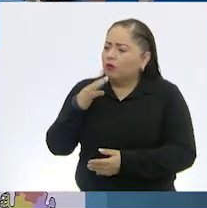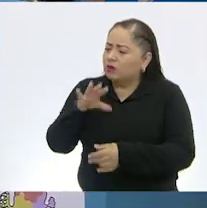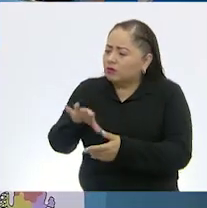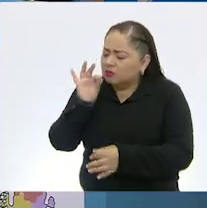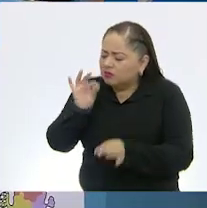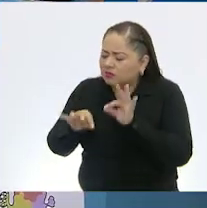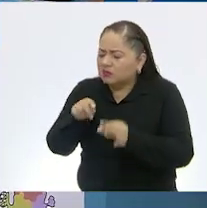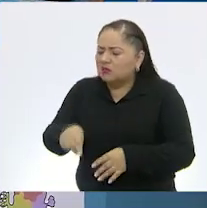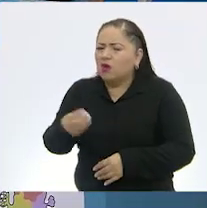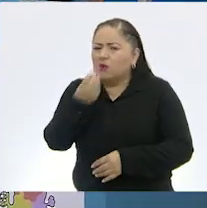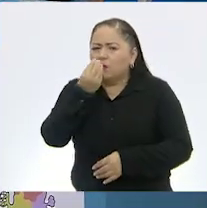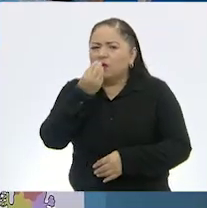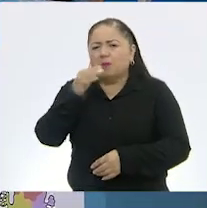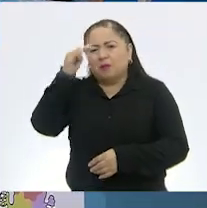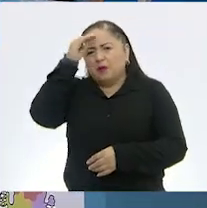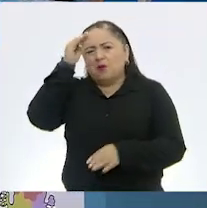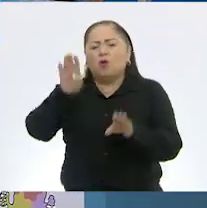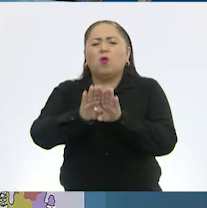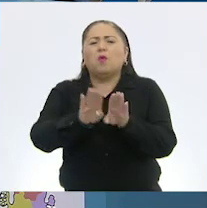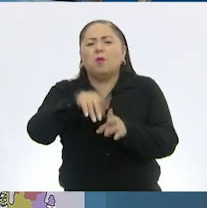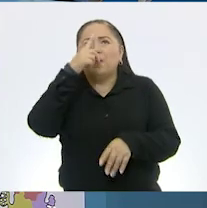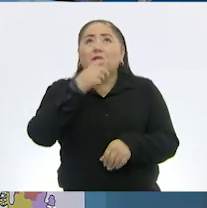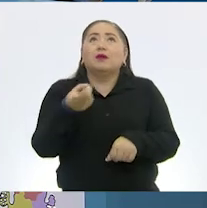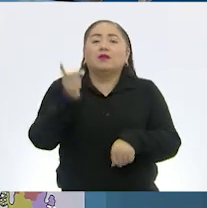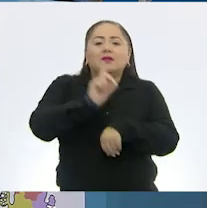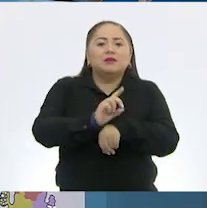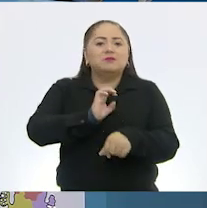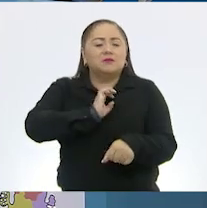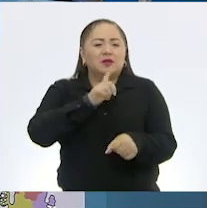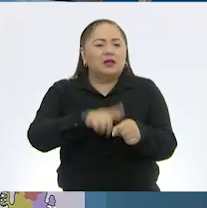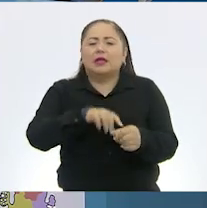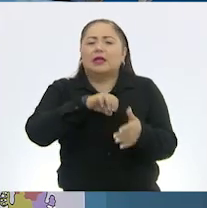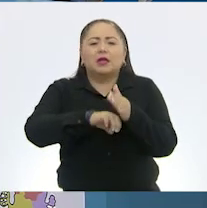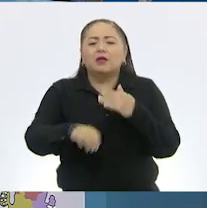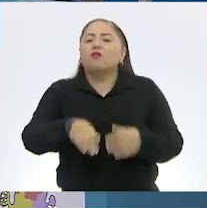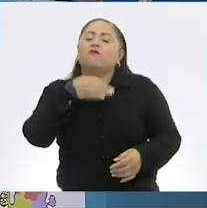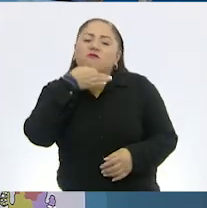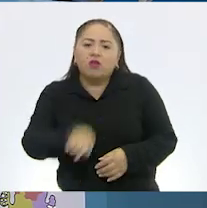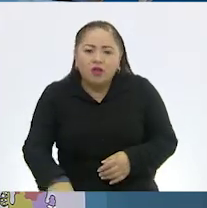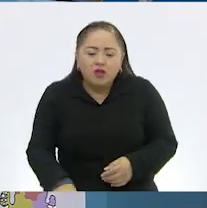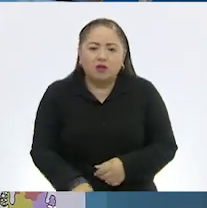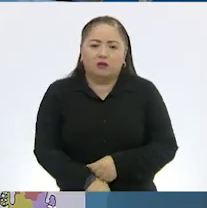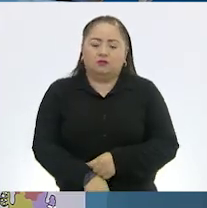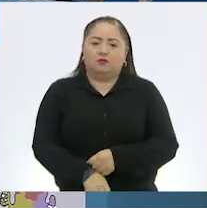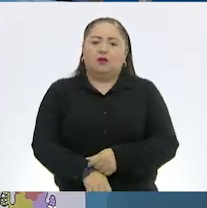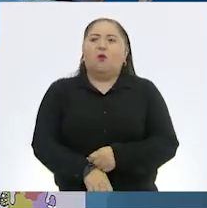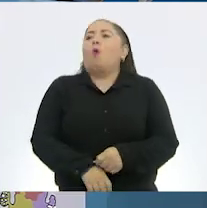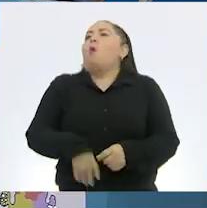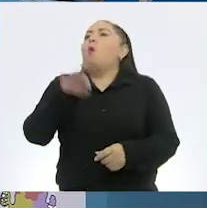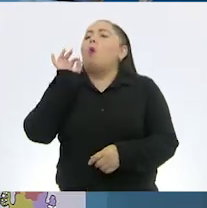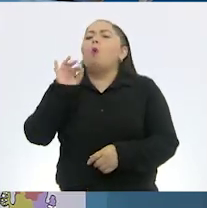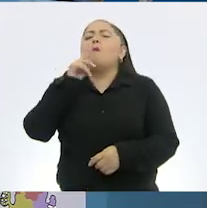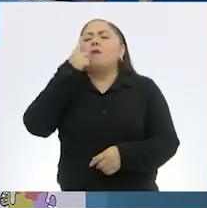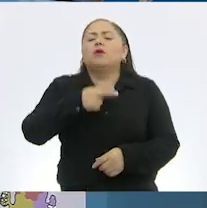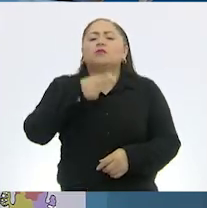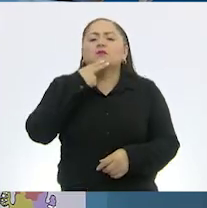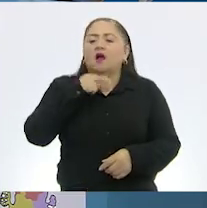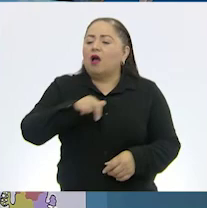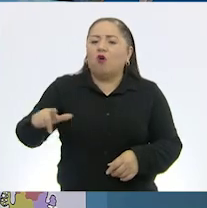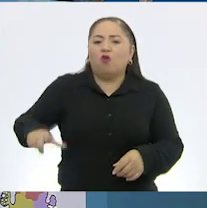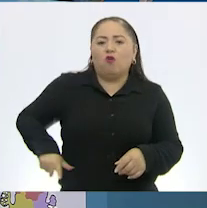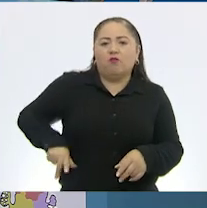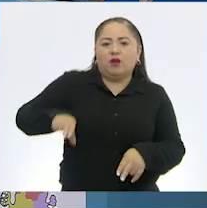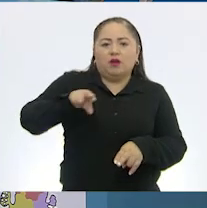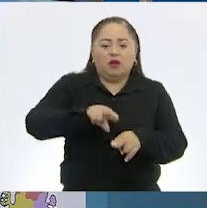de los alimentos que se consideraban para ocasiones especiales, como festividades o que se servían para gobernadores como